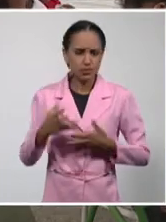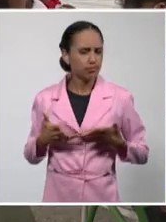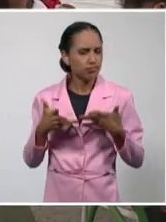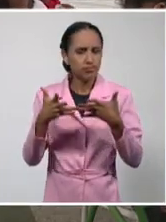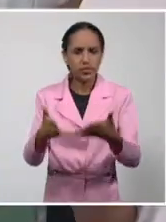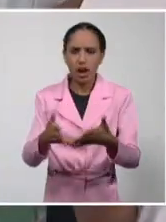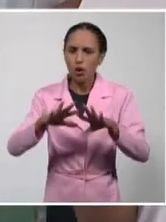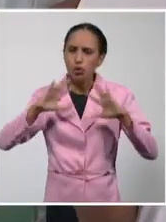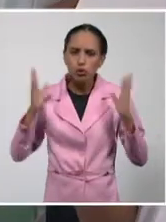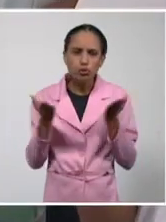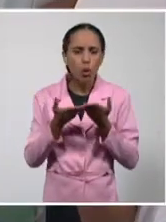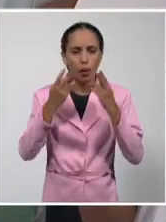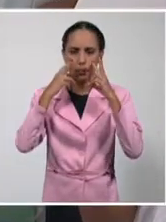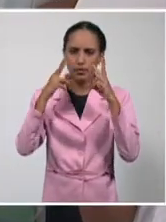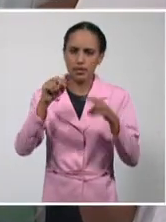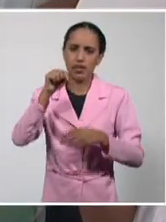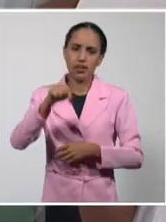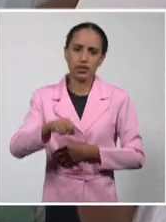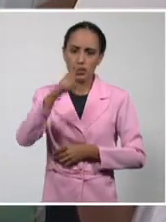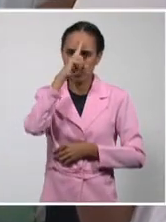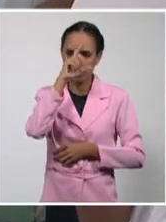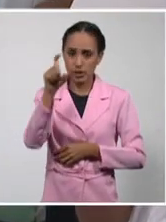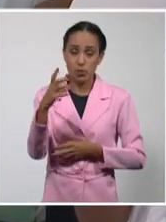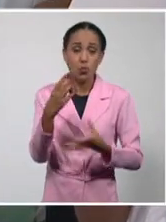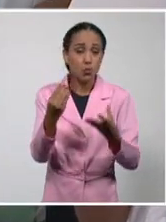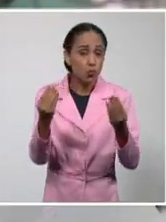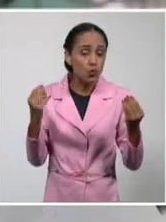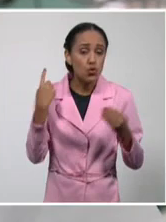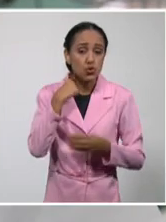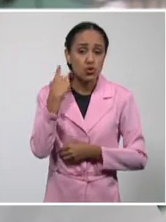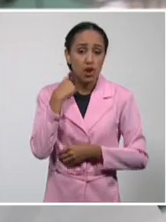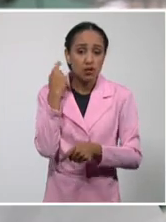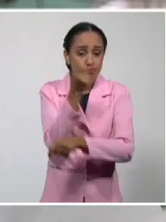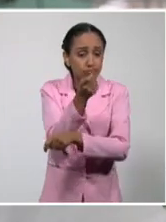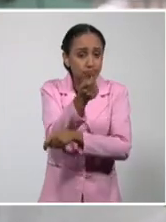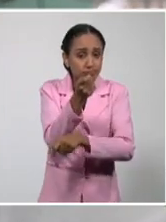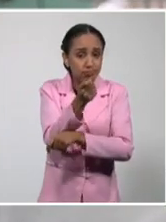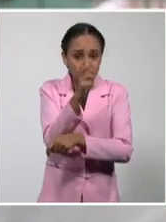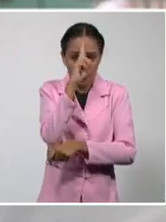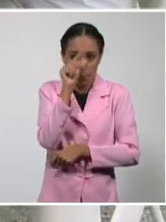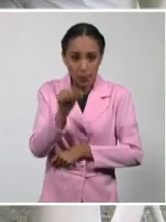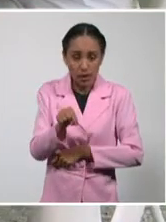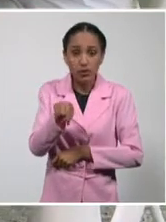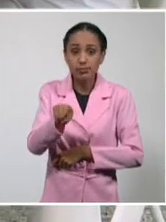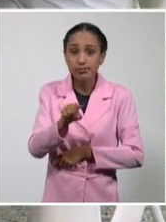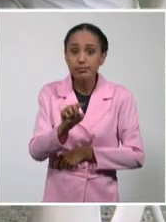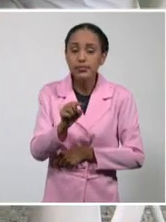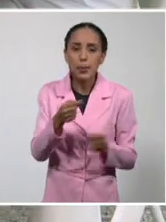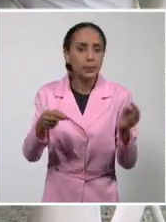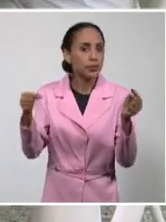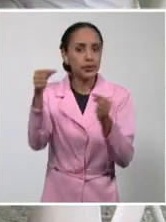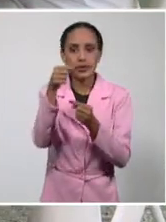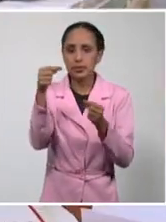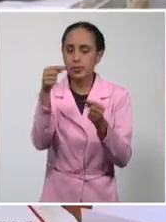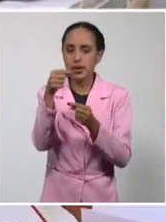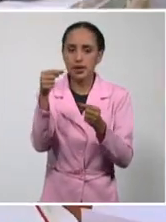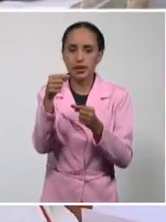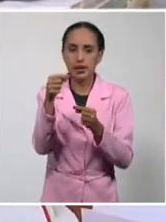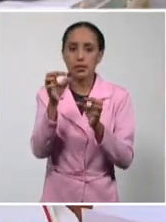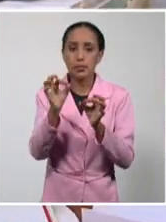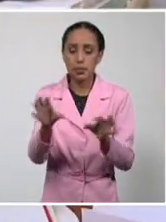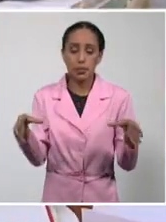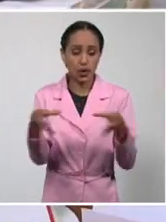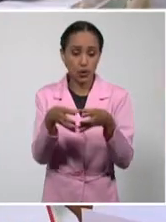vida de la especialidad. Durante años, la formación docente de pre y posgrado ha sido una premisa para el experimentado